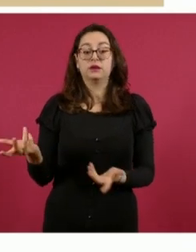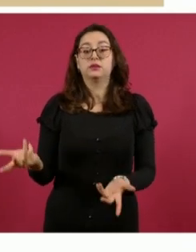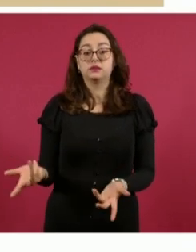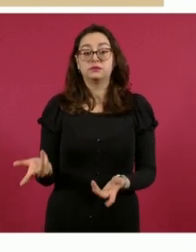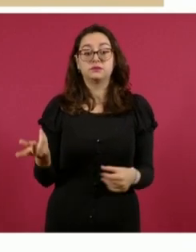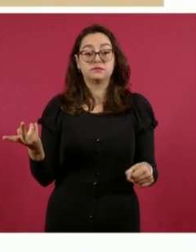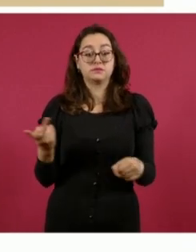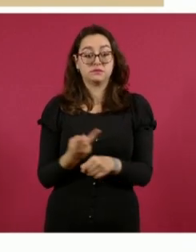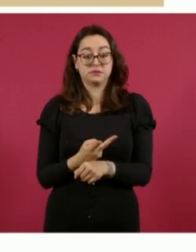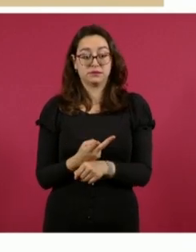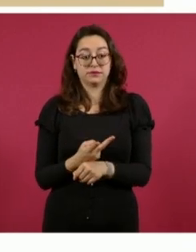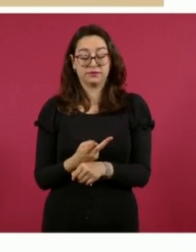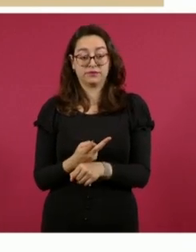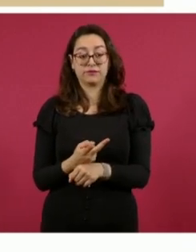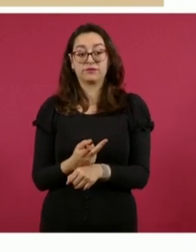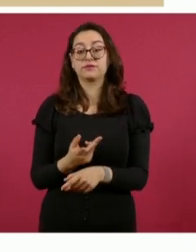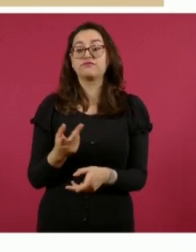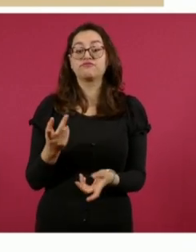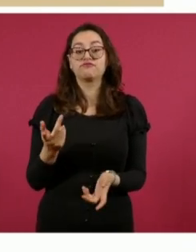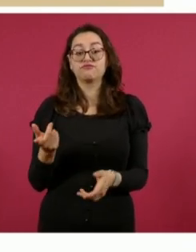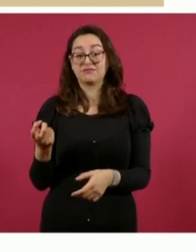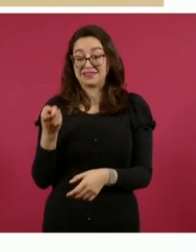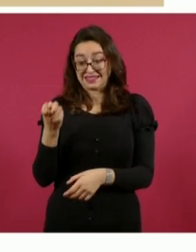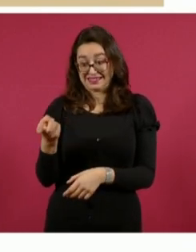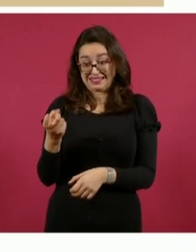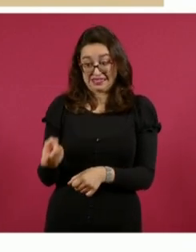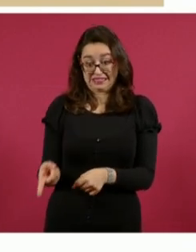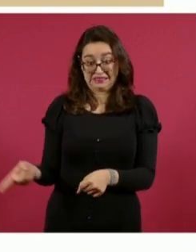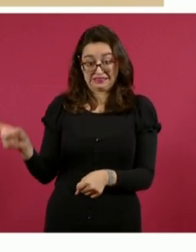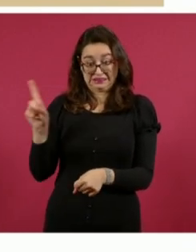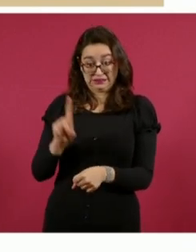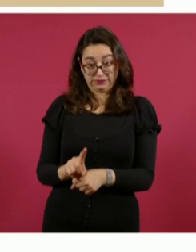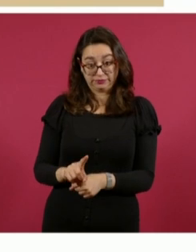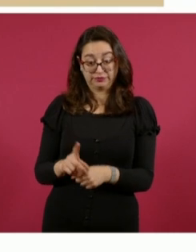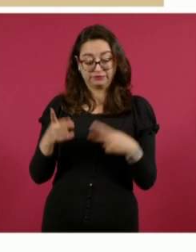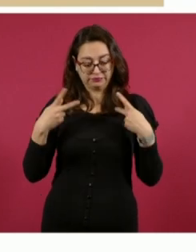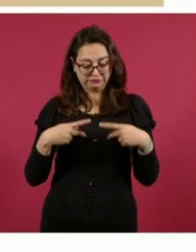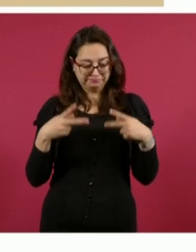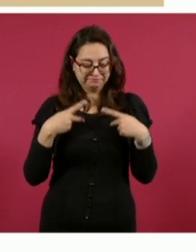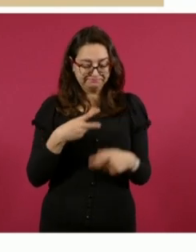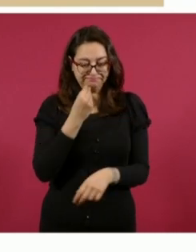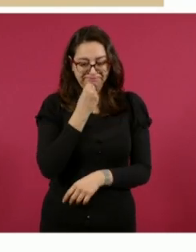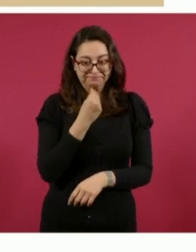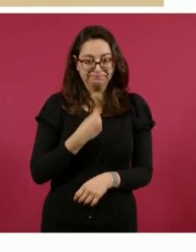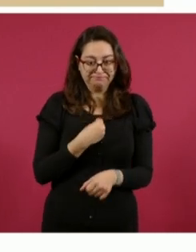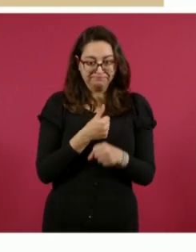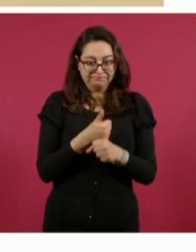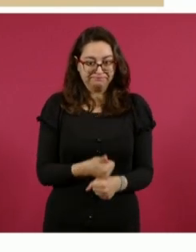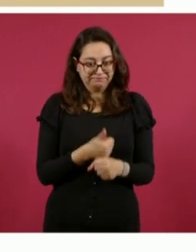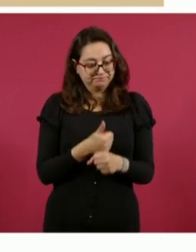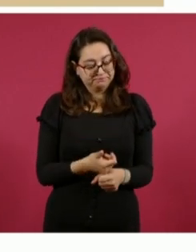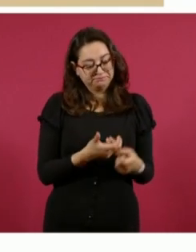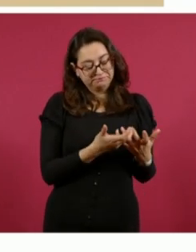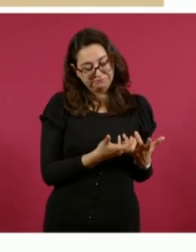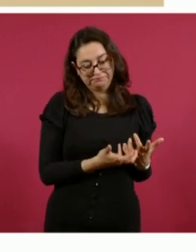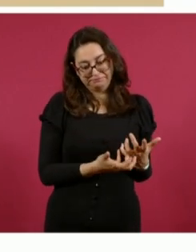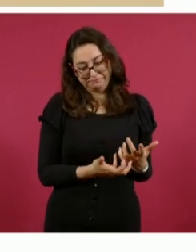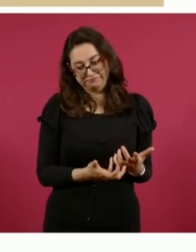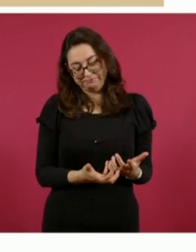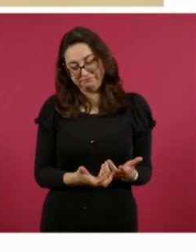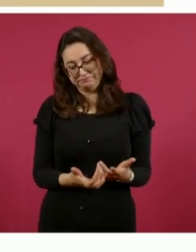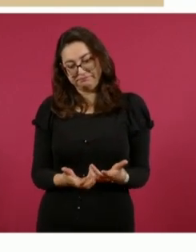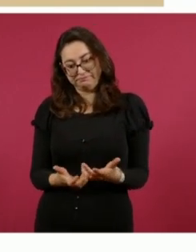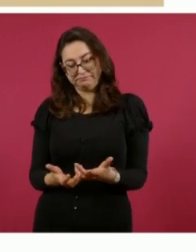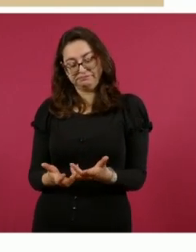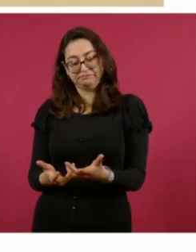se trasladaban en contra de su voluntad a un anexo, es un centro conocido como Centro de Regeneración Adulam,